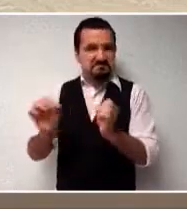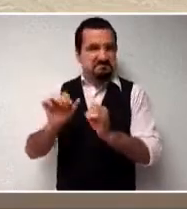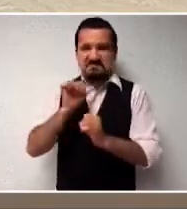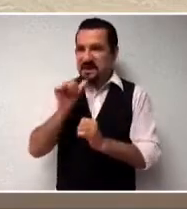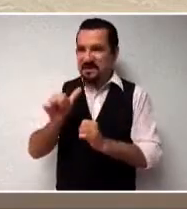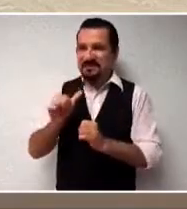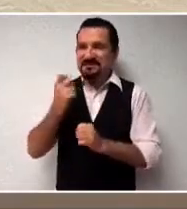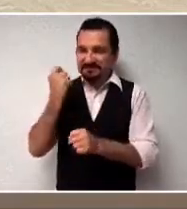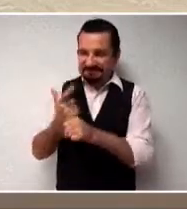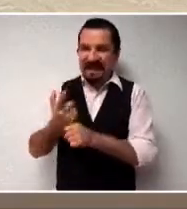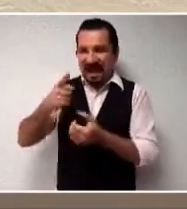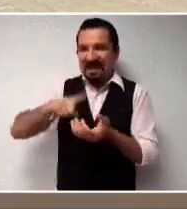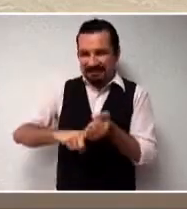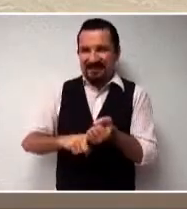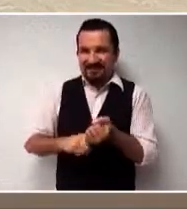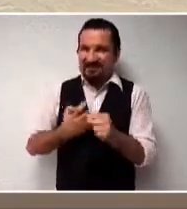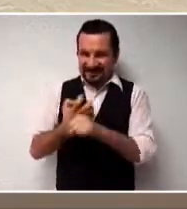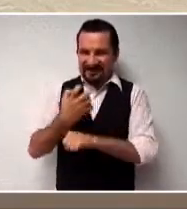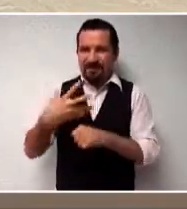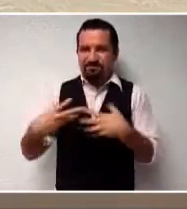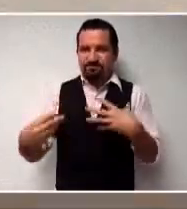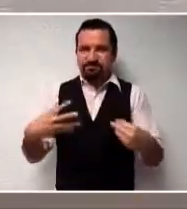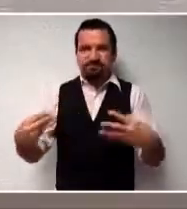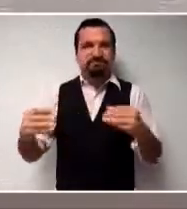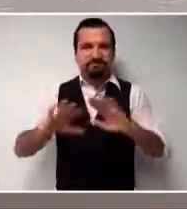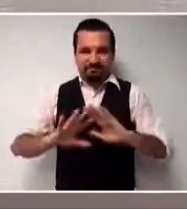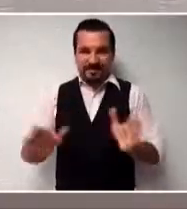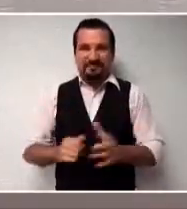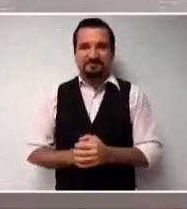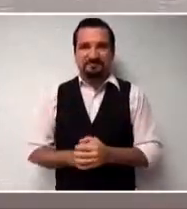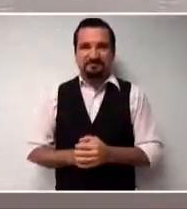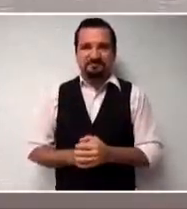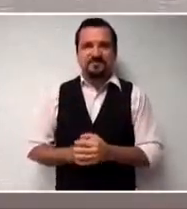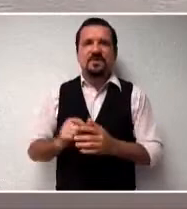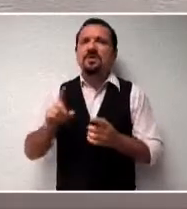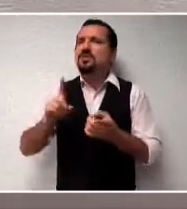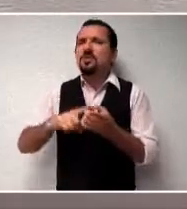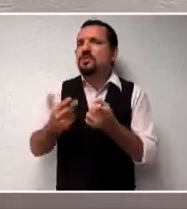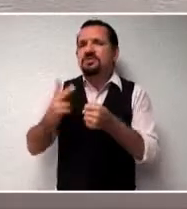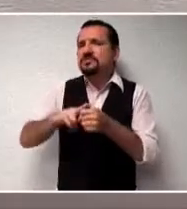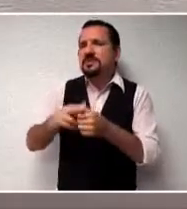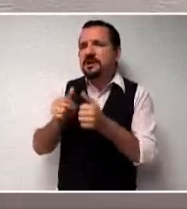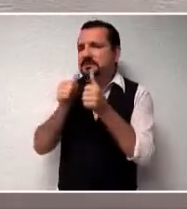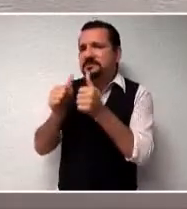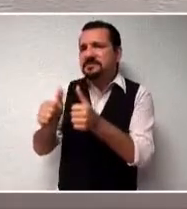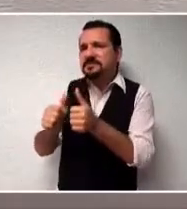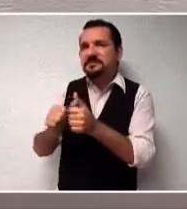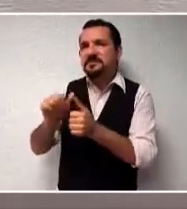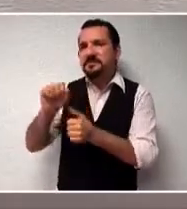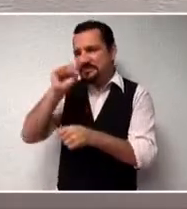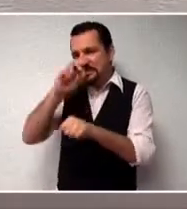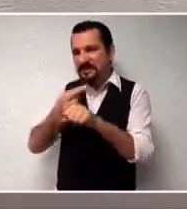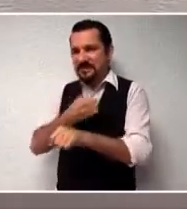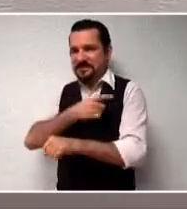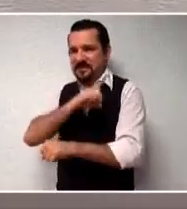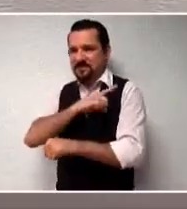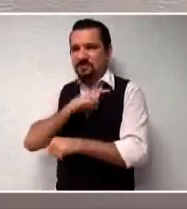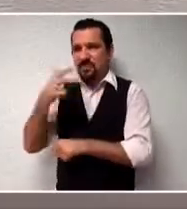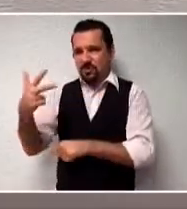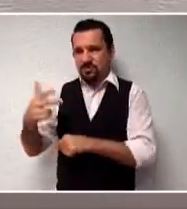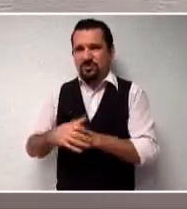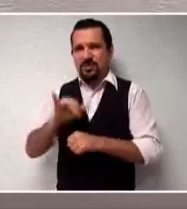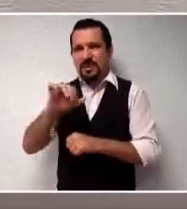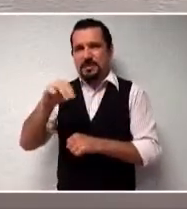local del virus los cuales corresponden a secretaría de salud 8 y 5 este son tres